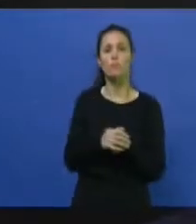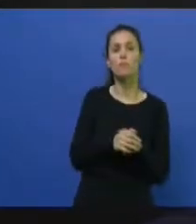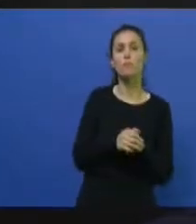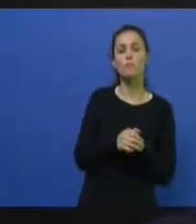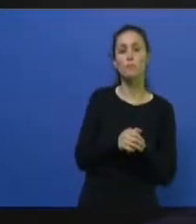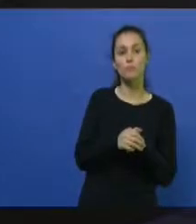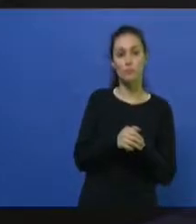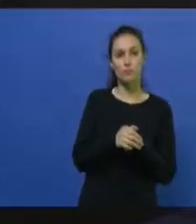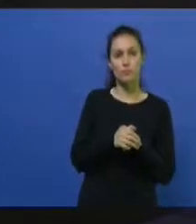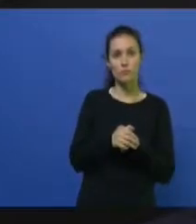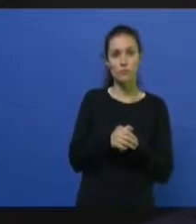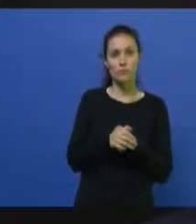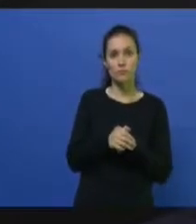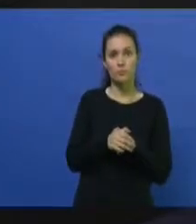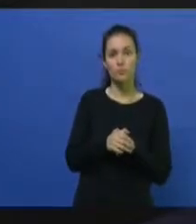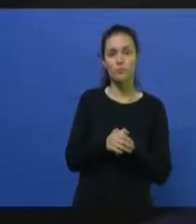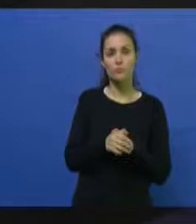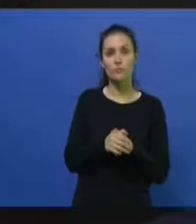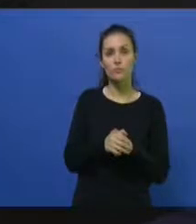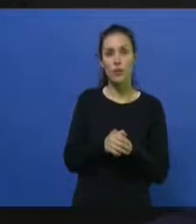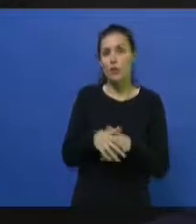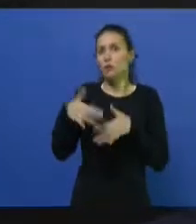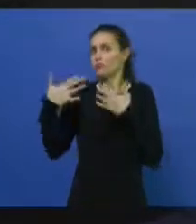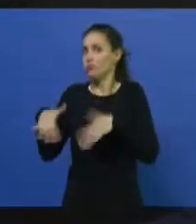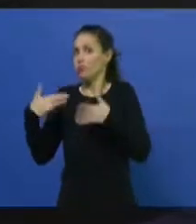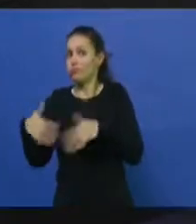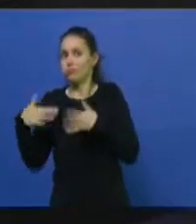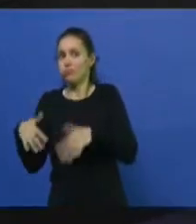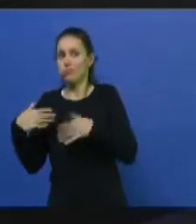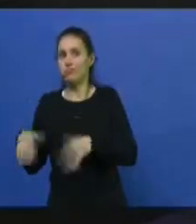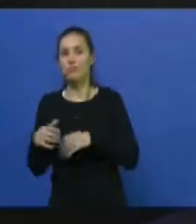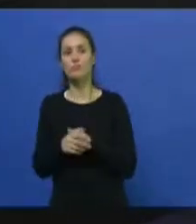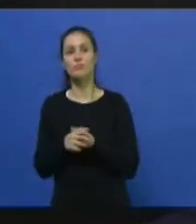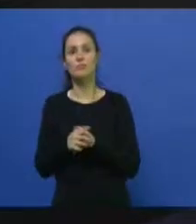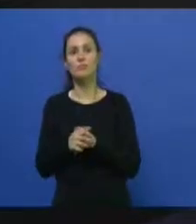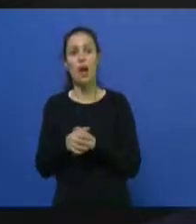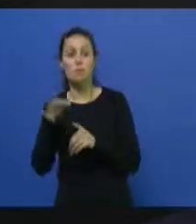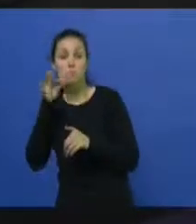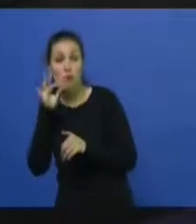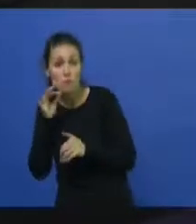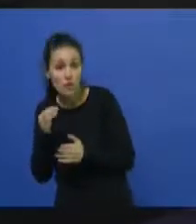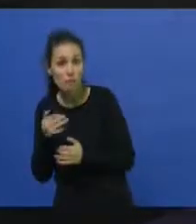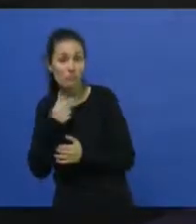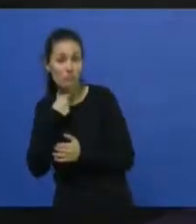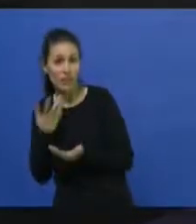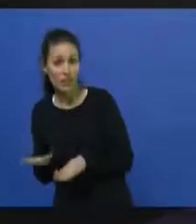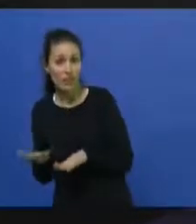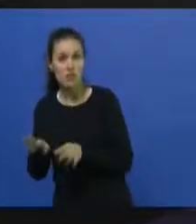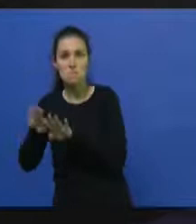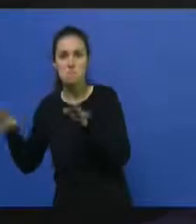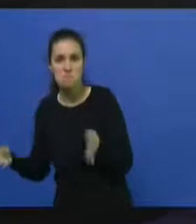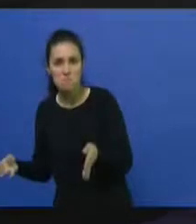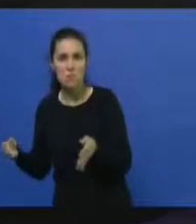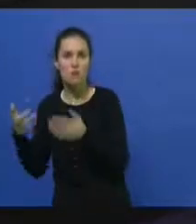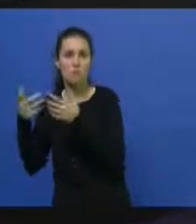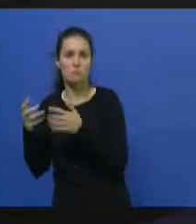gano yo. Bueno. Uy, ¿cómo estamos hoy, por Dios? ¿Quiere que traigamos un café, armamos una mesa, nos ponemos polémica en el bar, armamos? Yo no